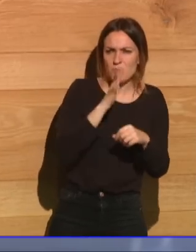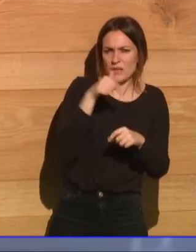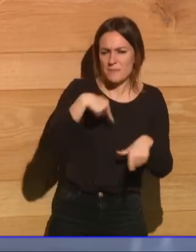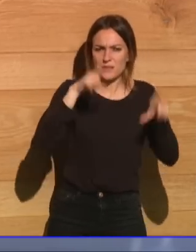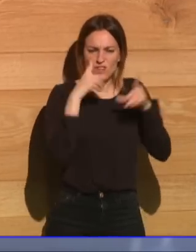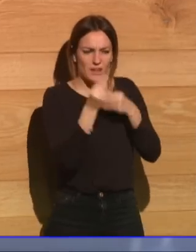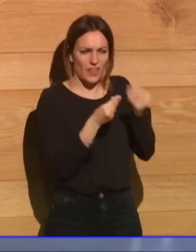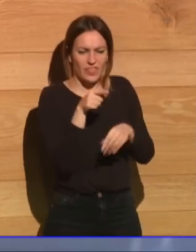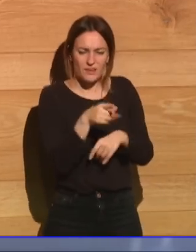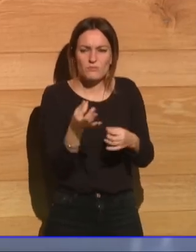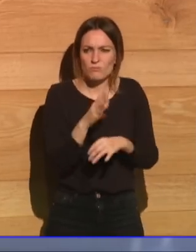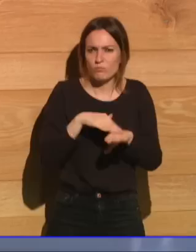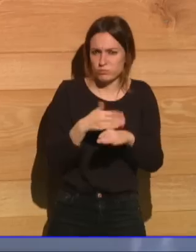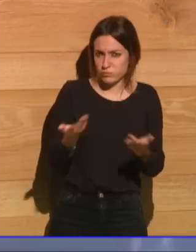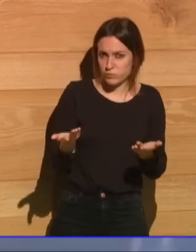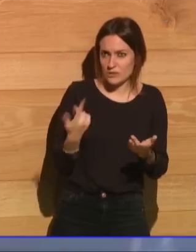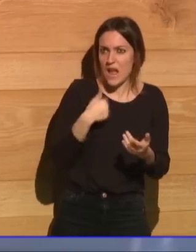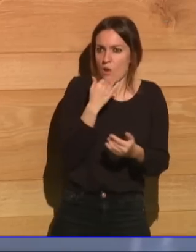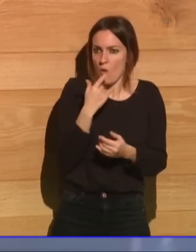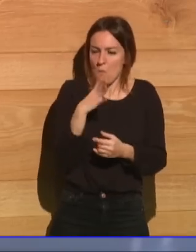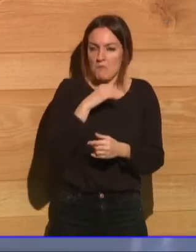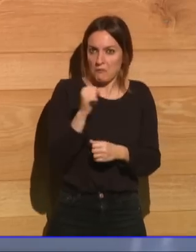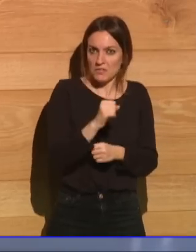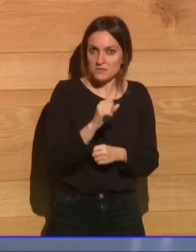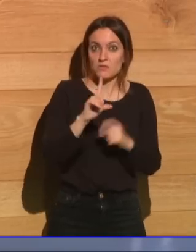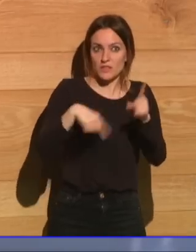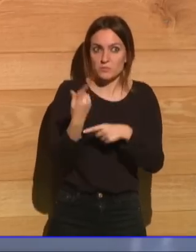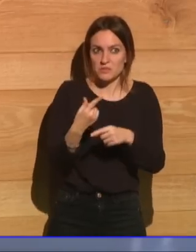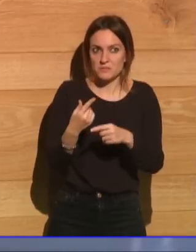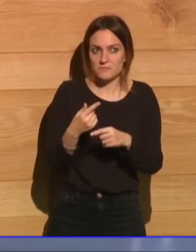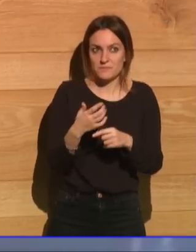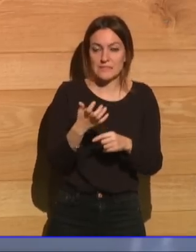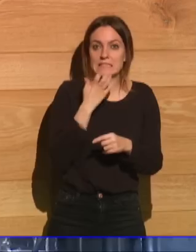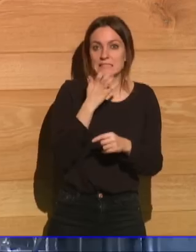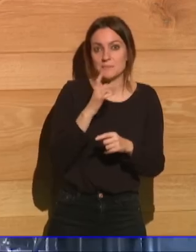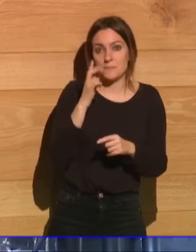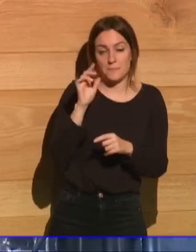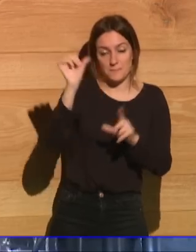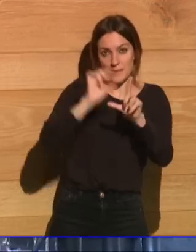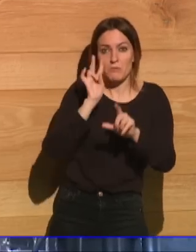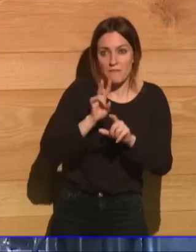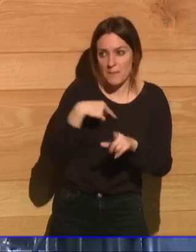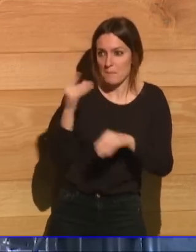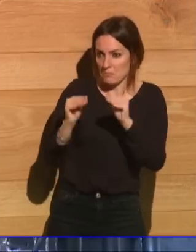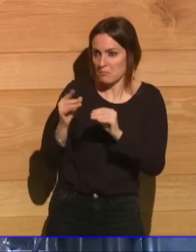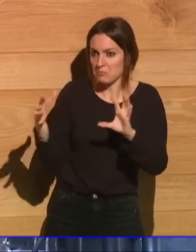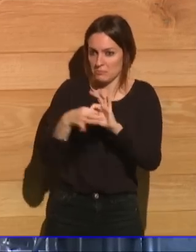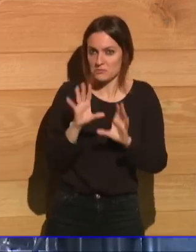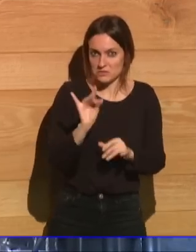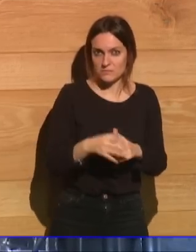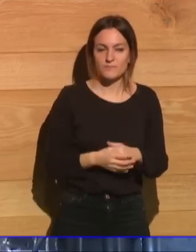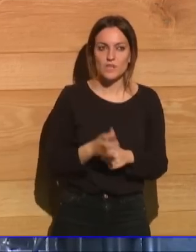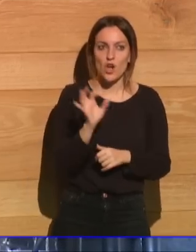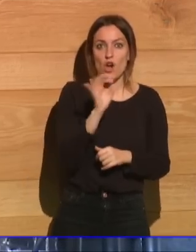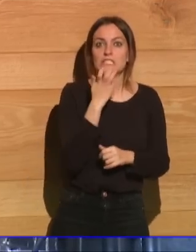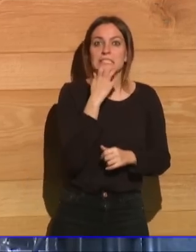entonces te decían un hilo narrativo que era fantástico y tú luego lo corroborabas cuando te quedabas a verla. O, si fueras una persona de